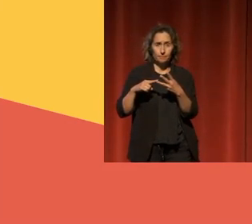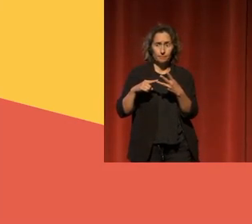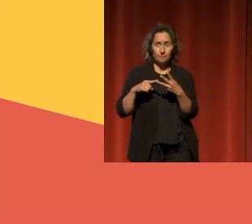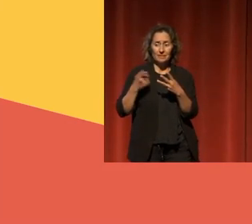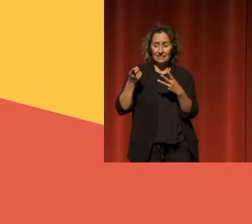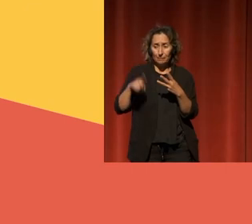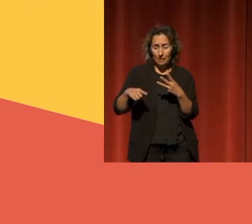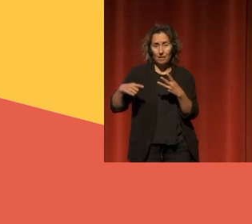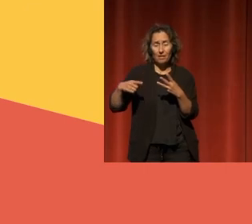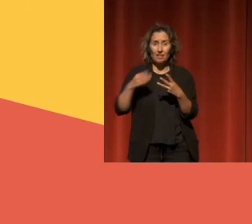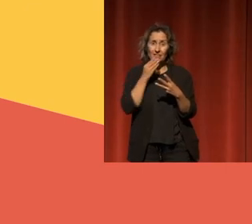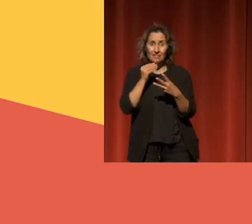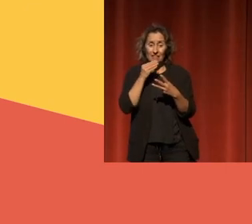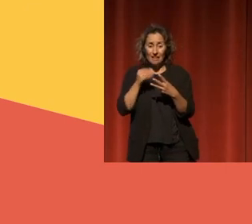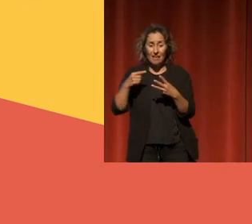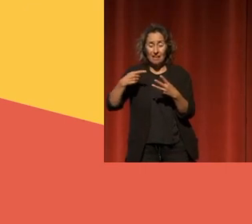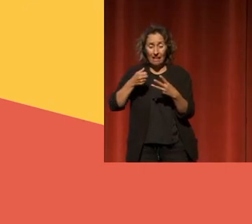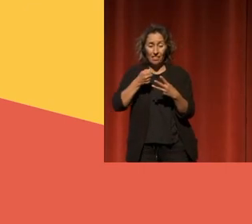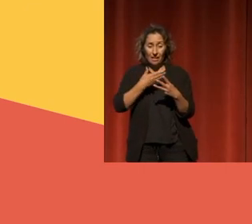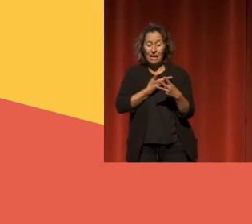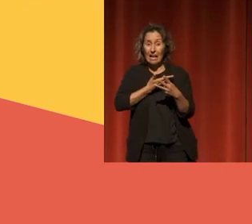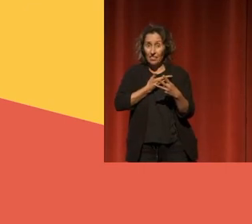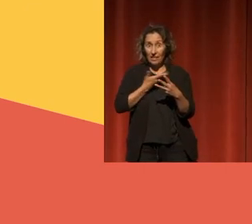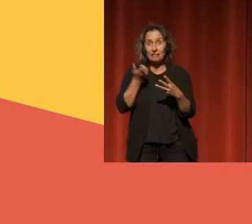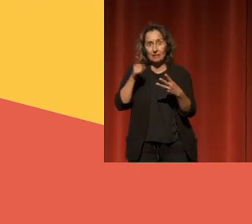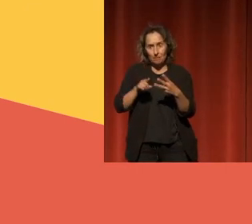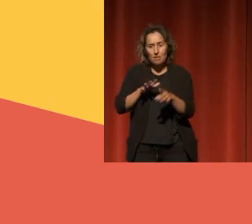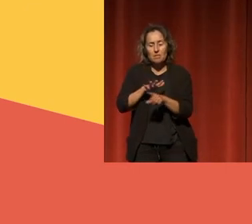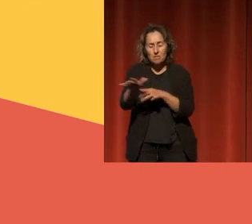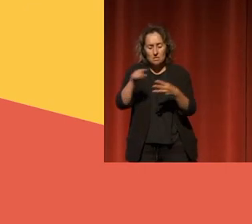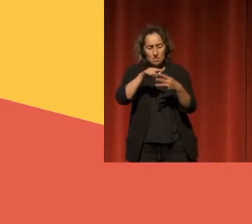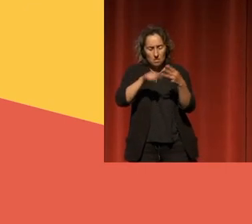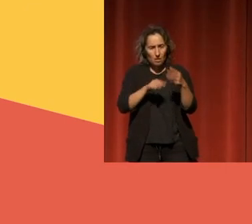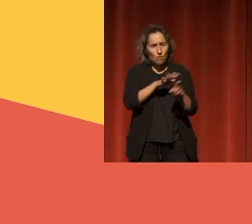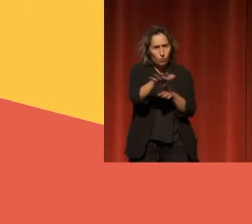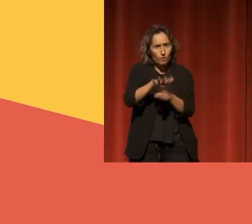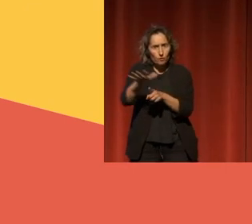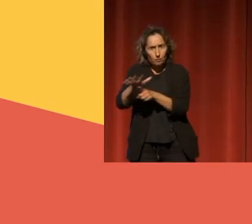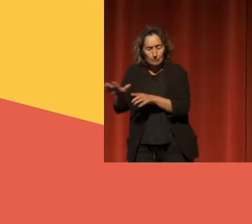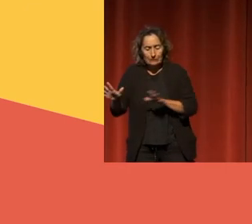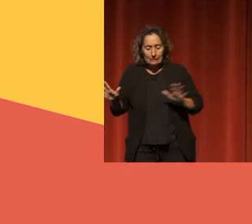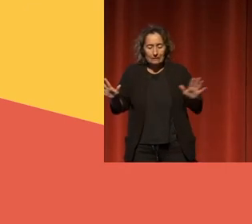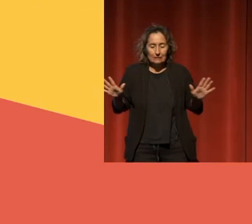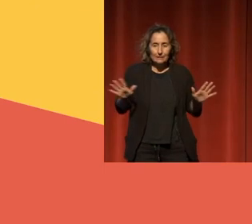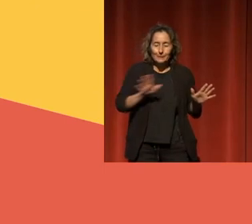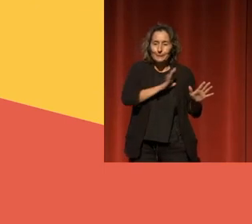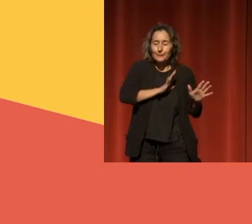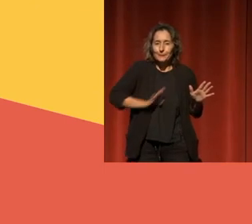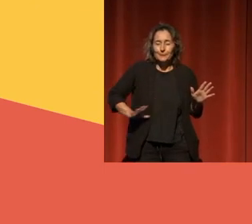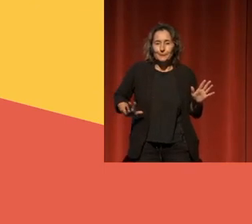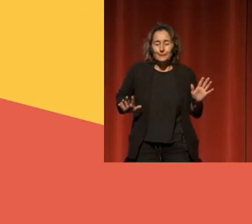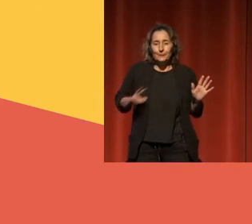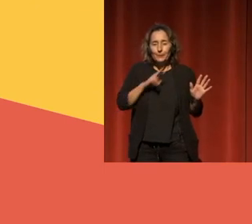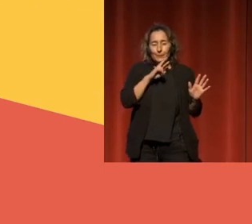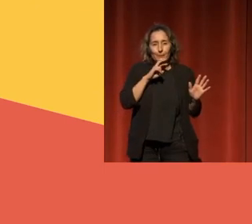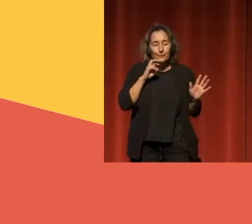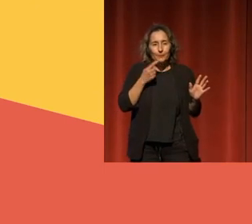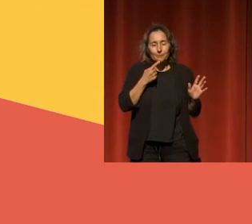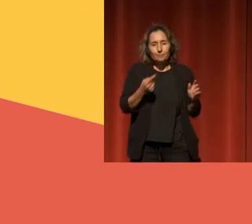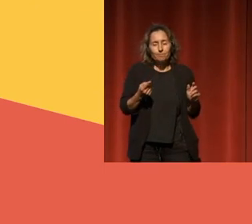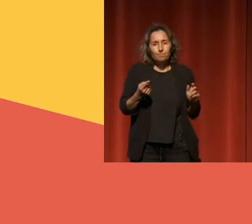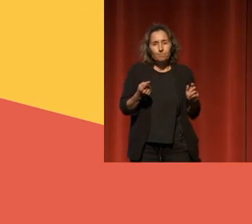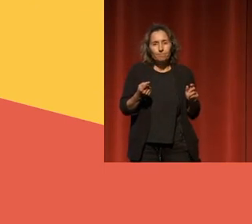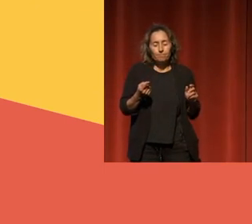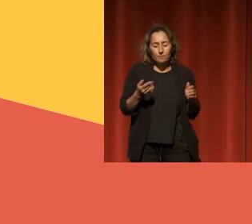franja de gaza en fin bueno por supuesto es prematuro es muy prematuro eh valorar Cuál ha